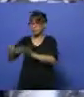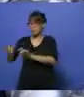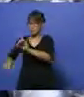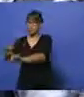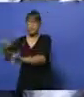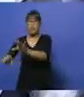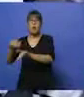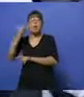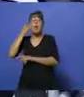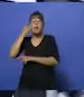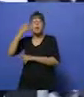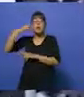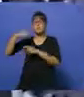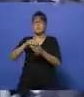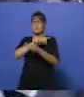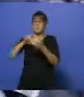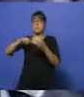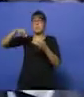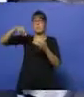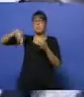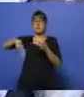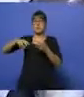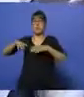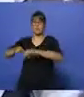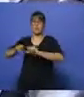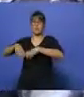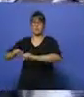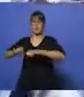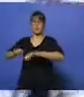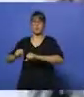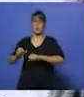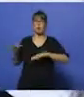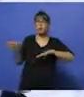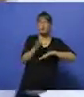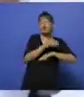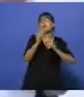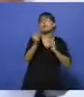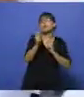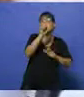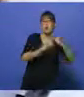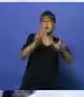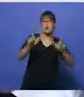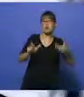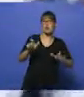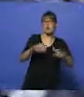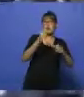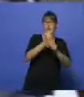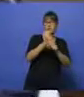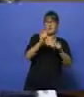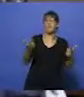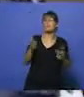panadería. Todo para mano de obra desocupada, digamos. Sí, y generalmente estos dos últimos para mano de obra de